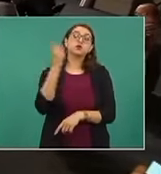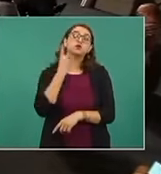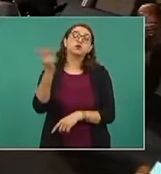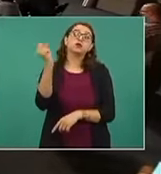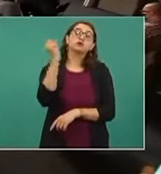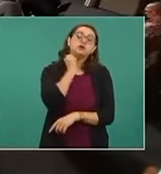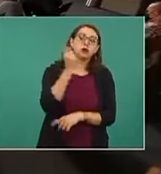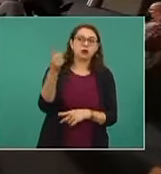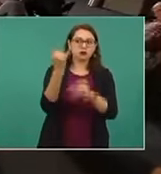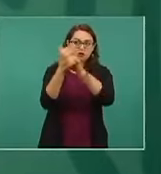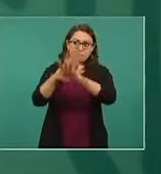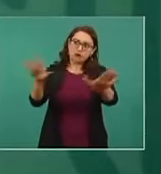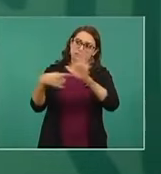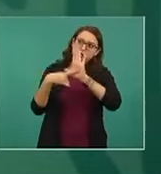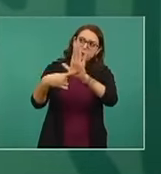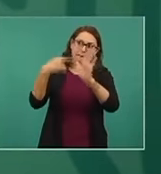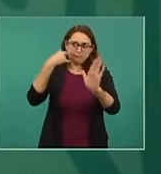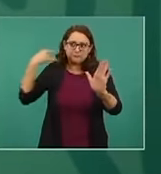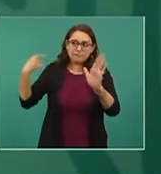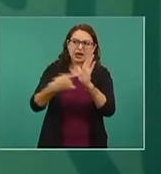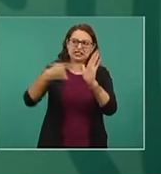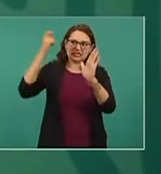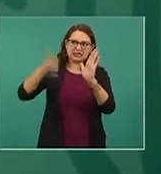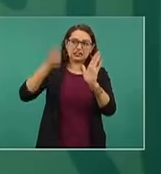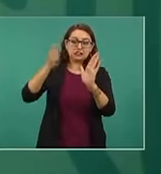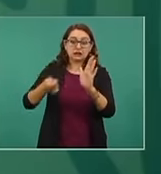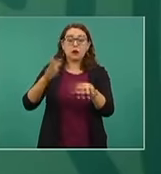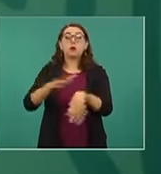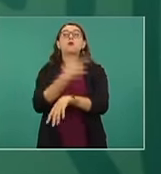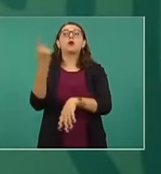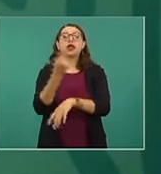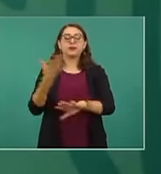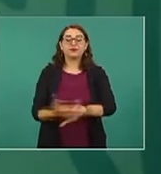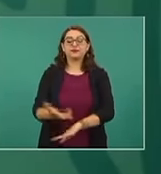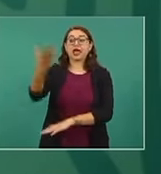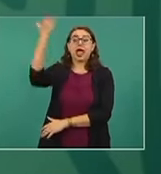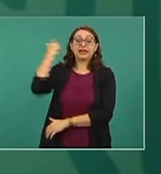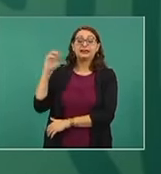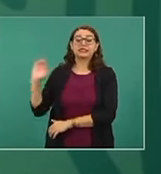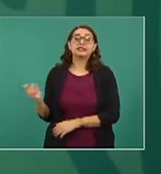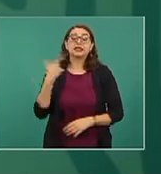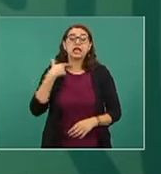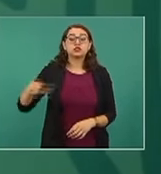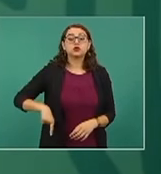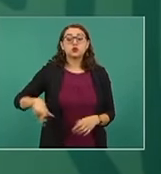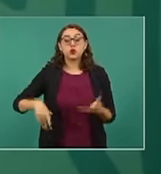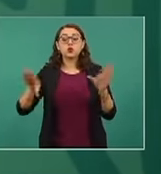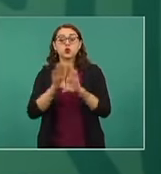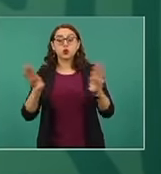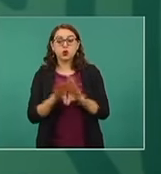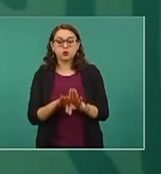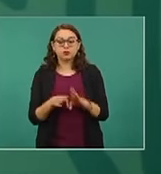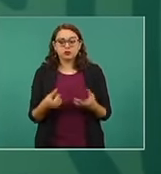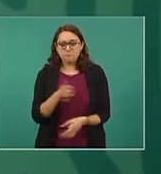en las cúpulas arriba, hacían sus enjuagues, el pueblo ni se enteraba, y a votar,